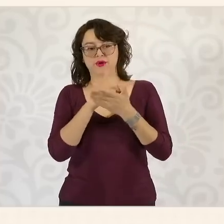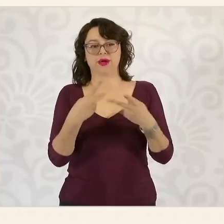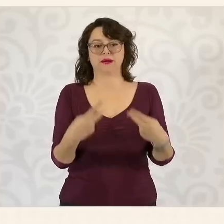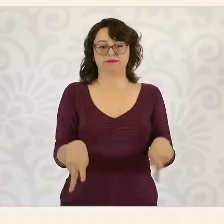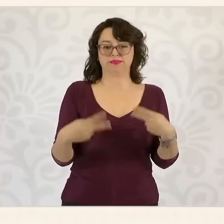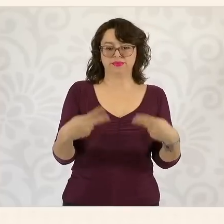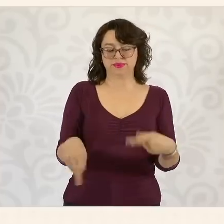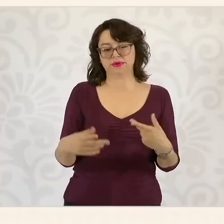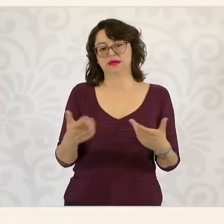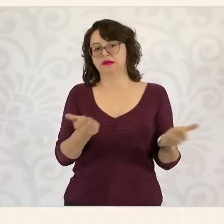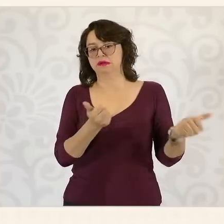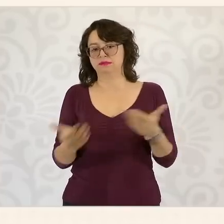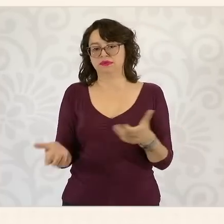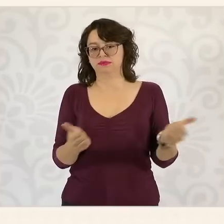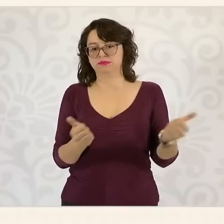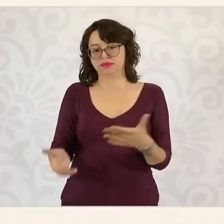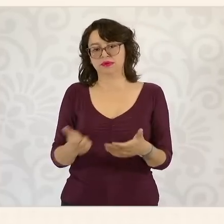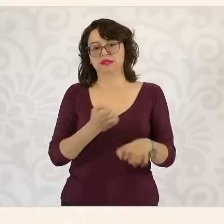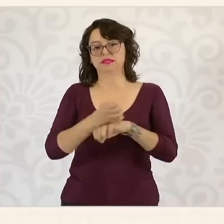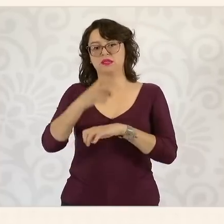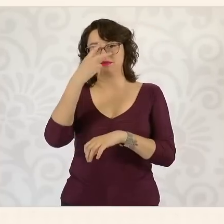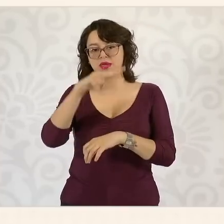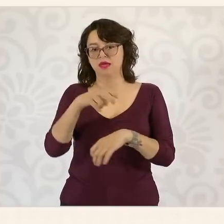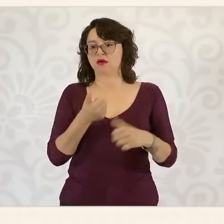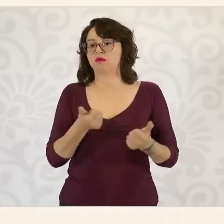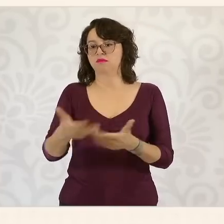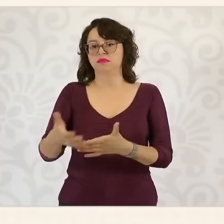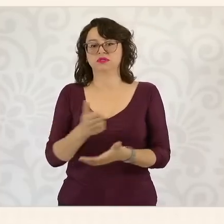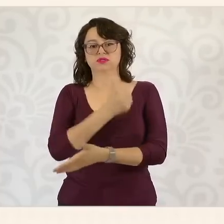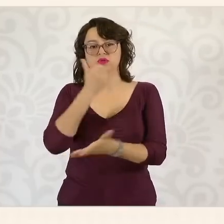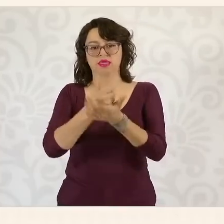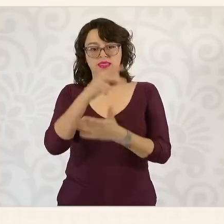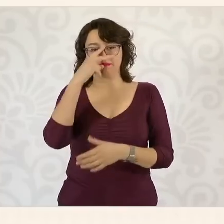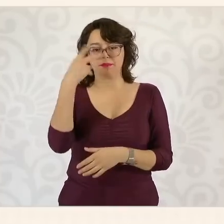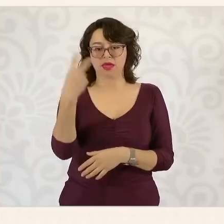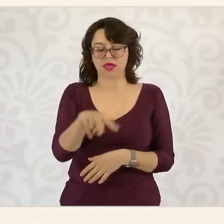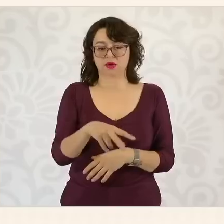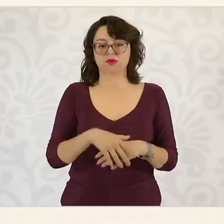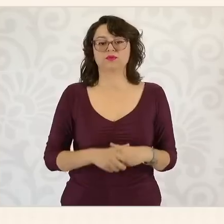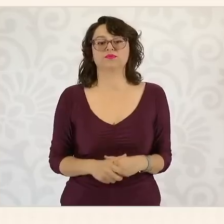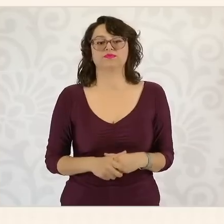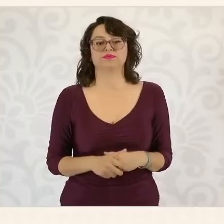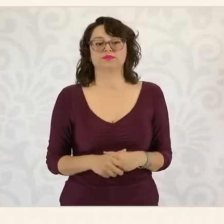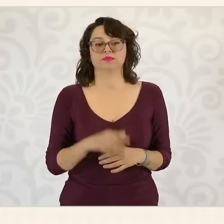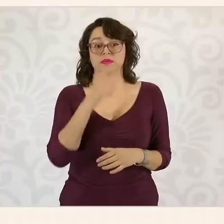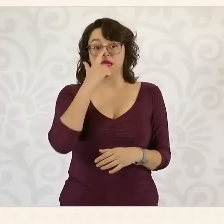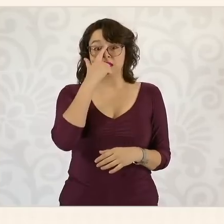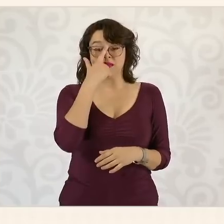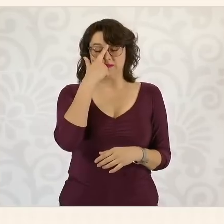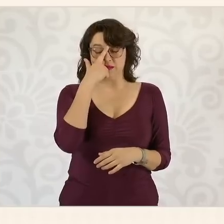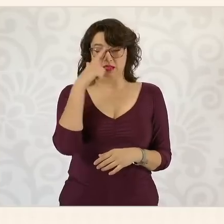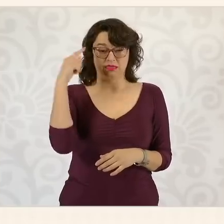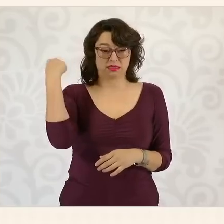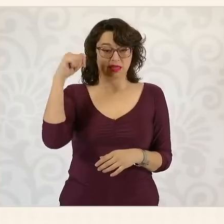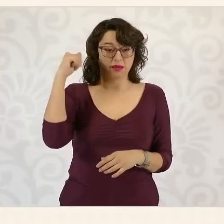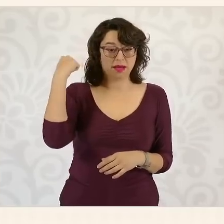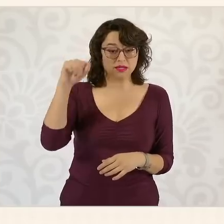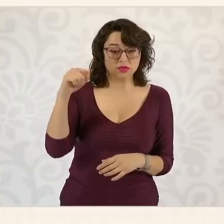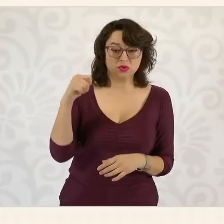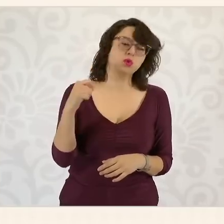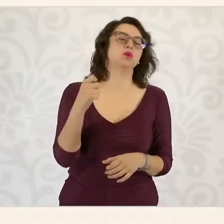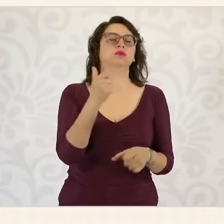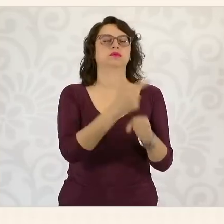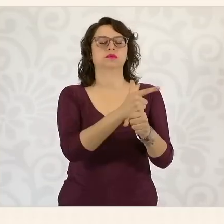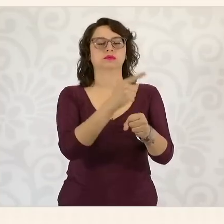principalmente en la Ciudad de México y Estado de México. Como parte de las acciones de reforzamiento de seguridad en Tabasco, en Cárdenas, elementos